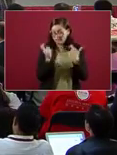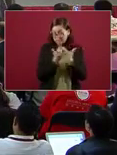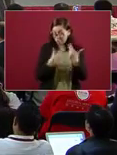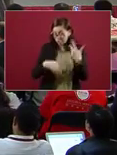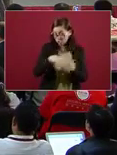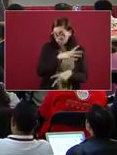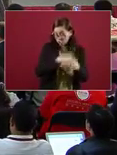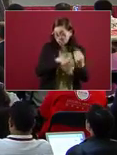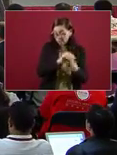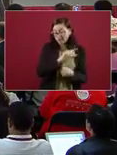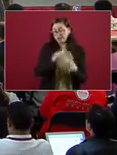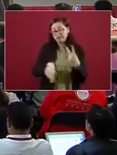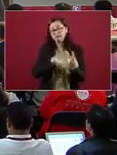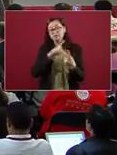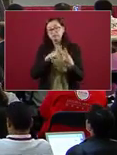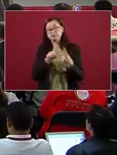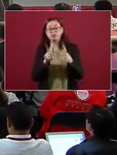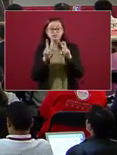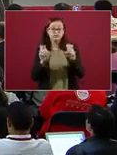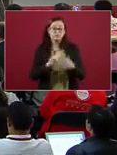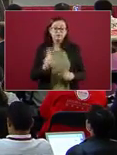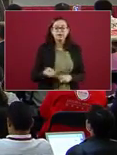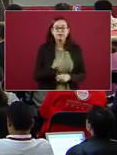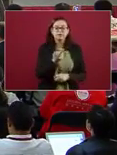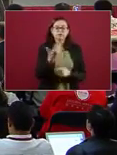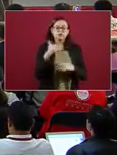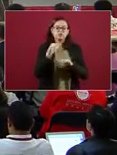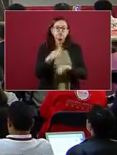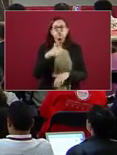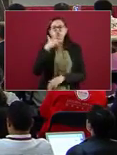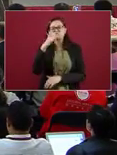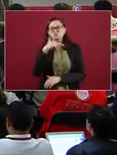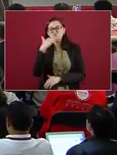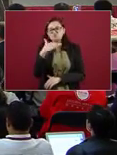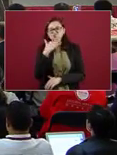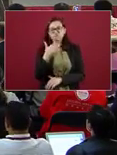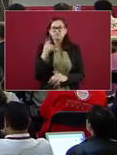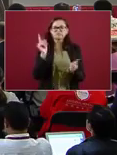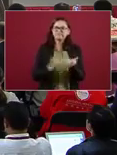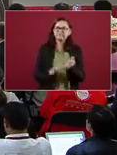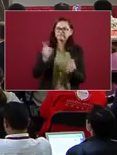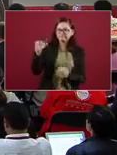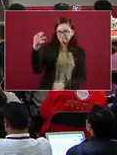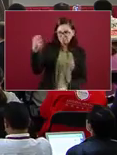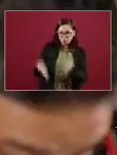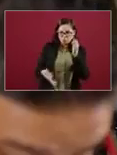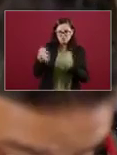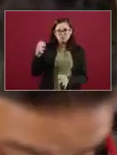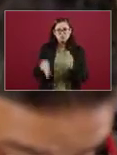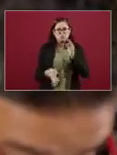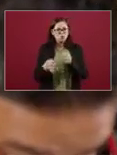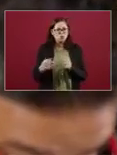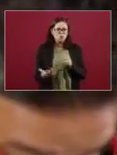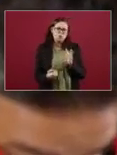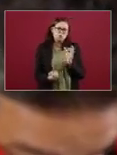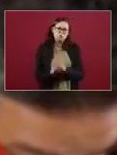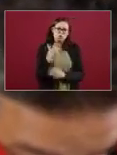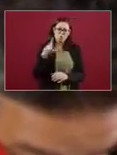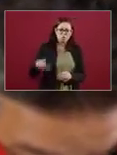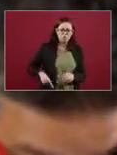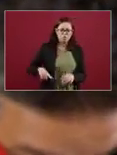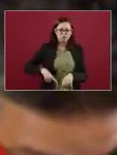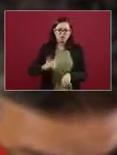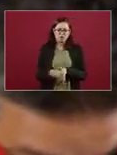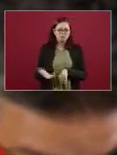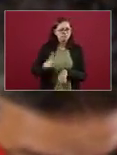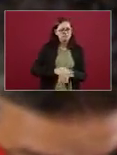ha puesto sobre la mesa el tema de la corrupción en el Poder Judicial, si su administración le ha dado